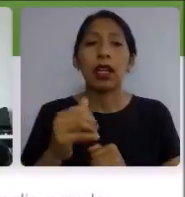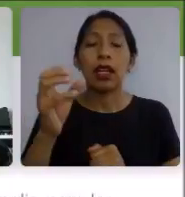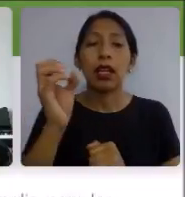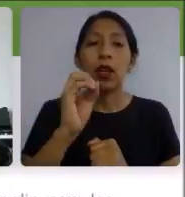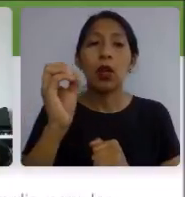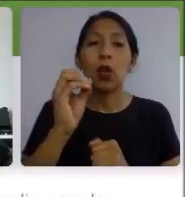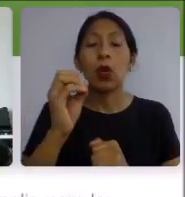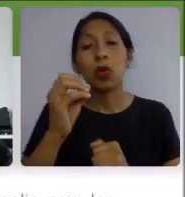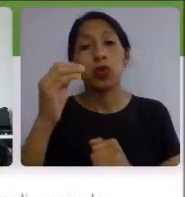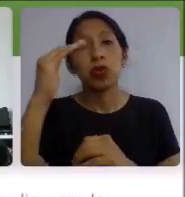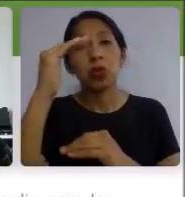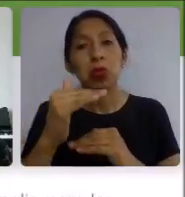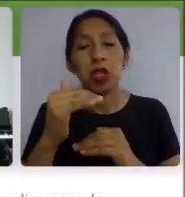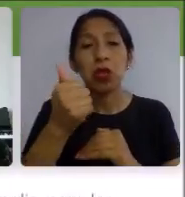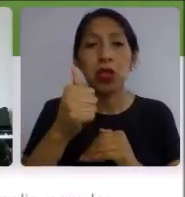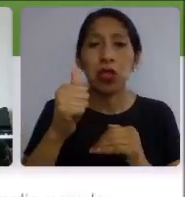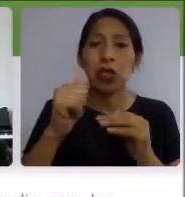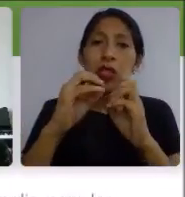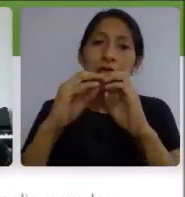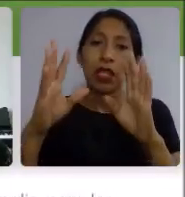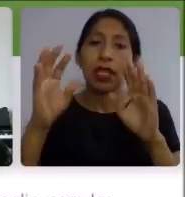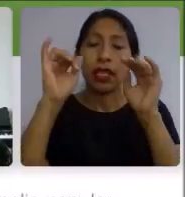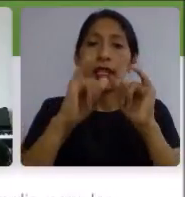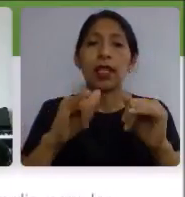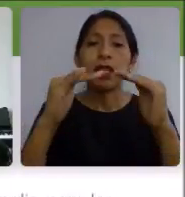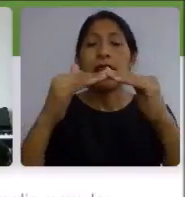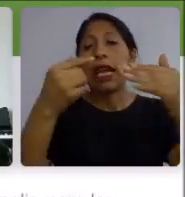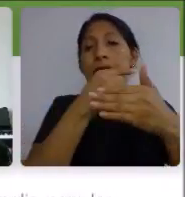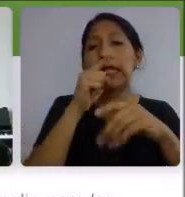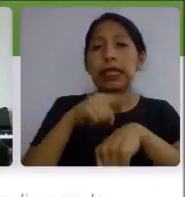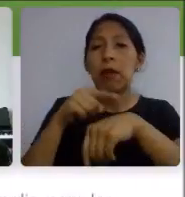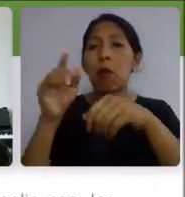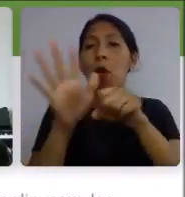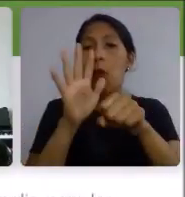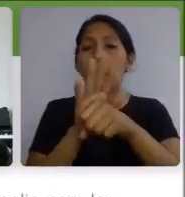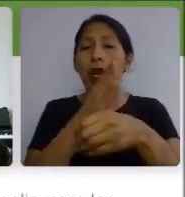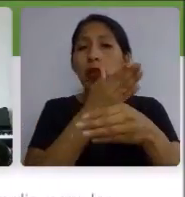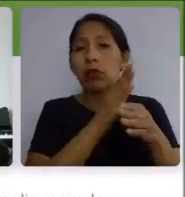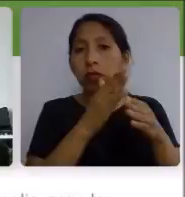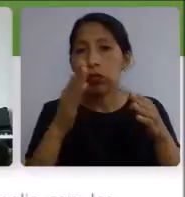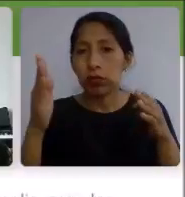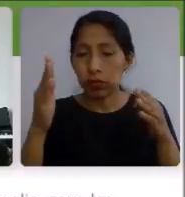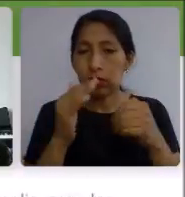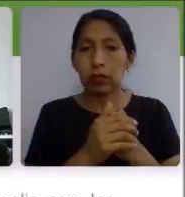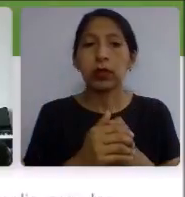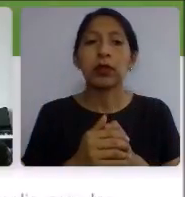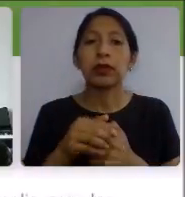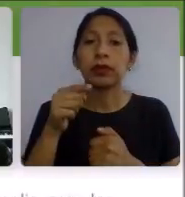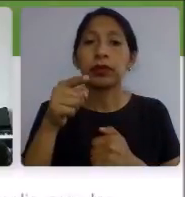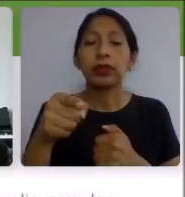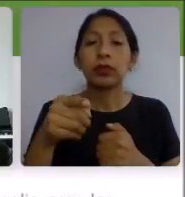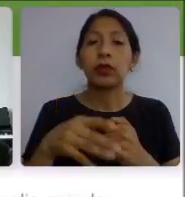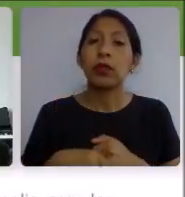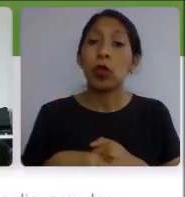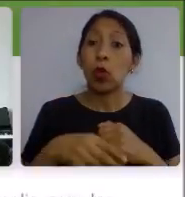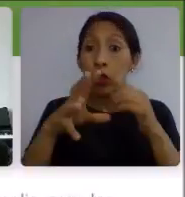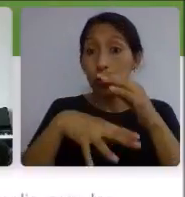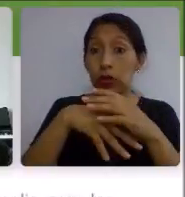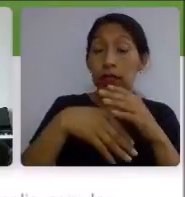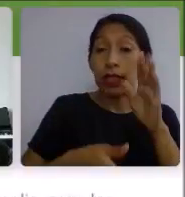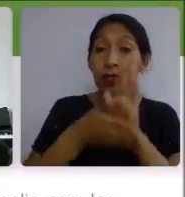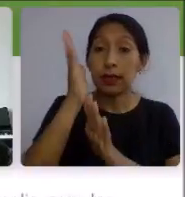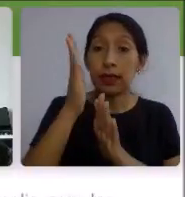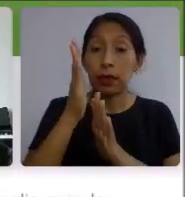10 días, tiene que ser la duración completa de ese periodo. A la salida se debe presentar